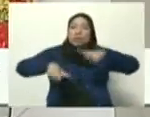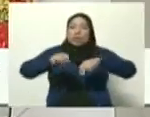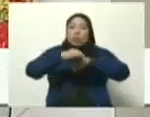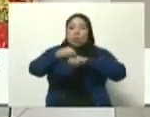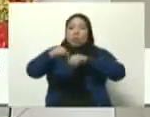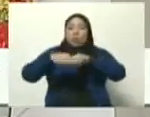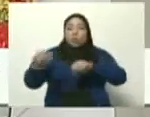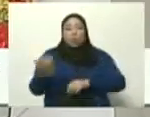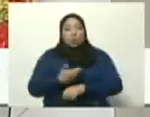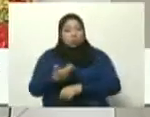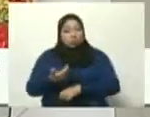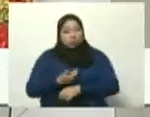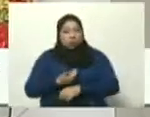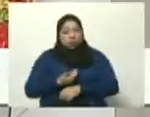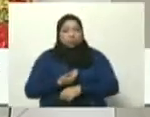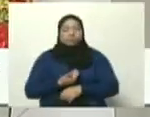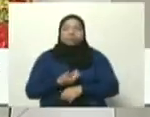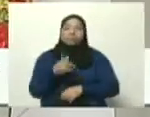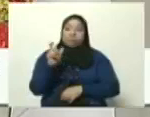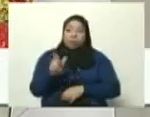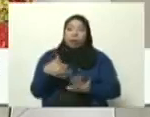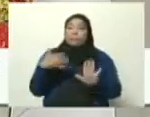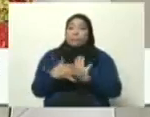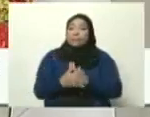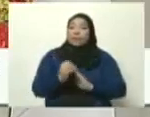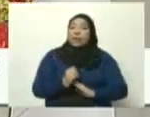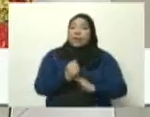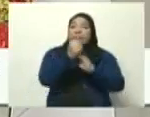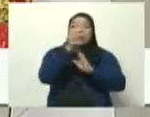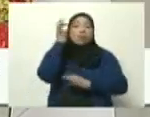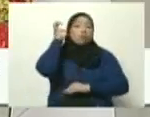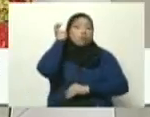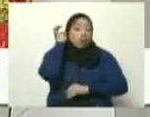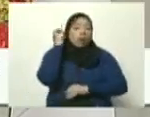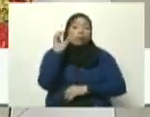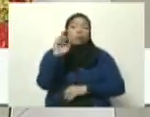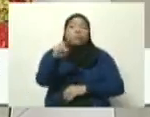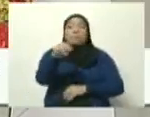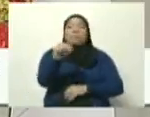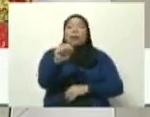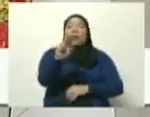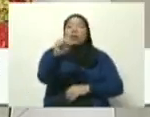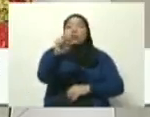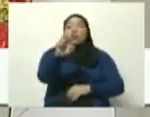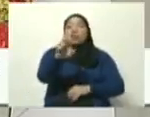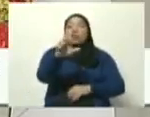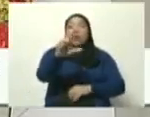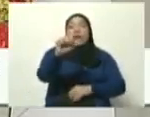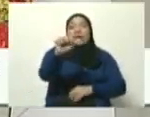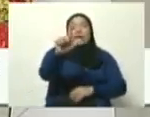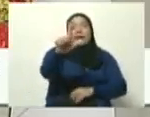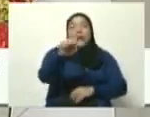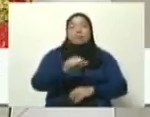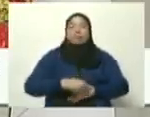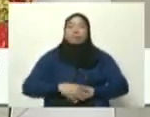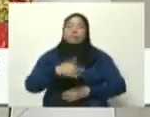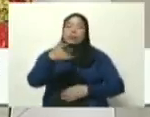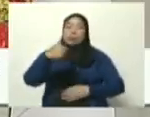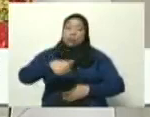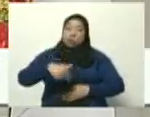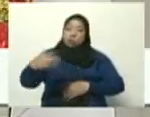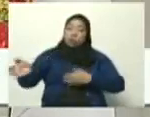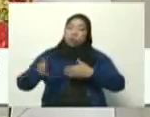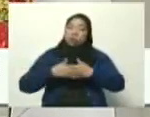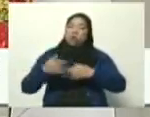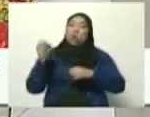Municipal, referida también a Manuela Sáenz. Esto es parte de las actividades que se han organizado. En este preciso momento está teniendo lugar la clausura